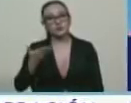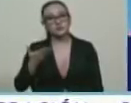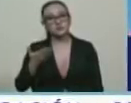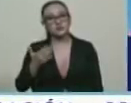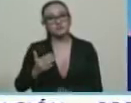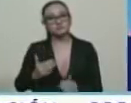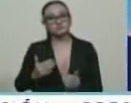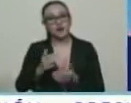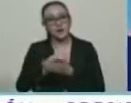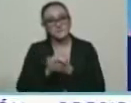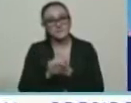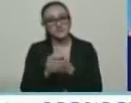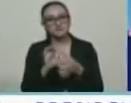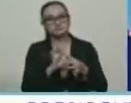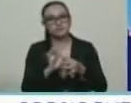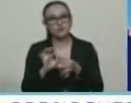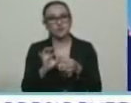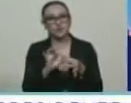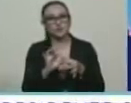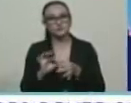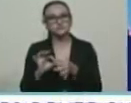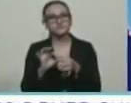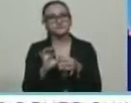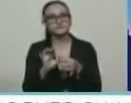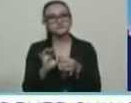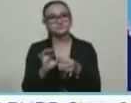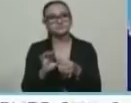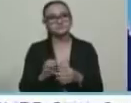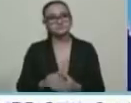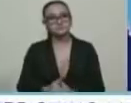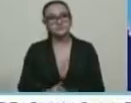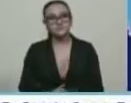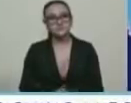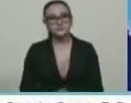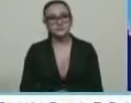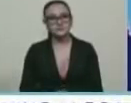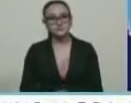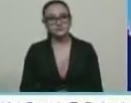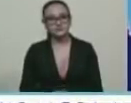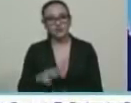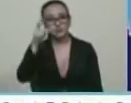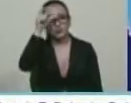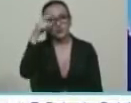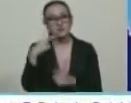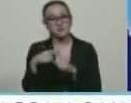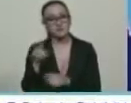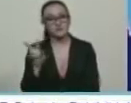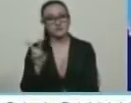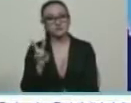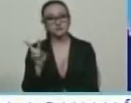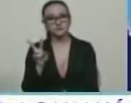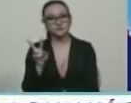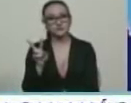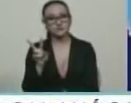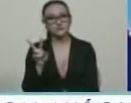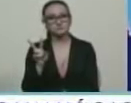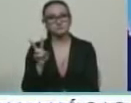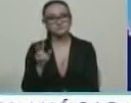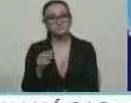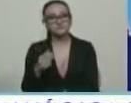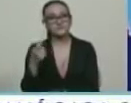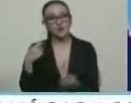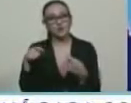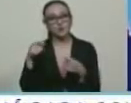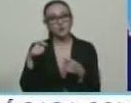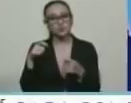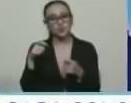la amistad entre las naciones. Y Turquía con Venezuela, las cifras de